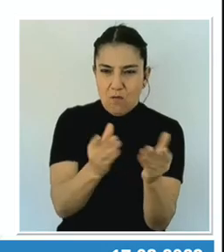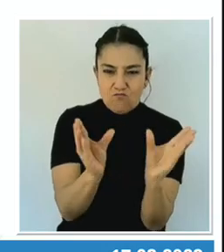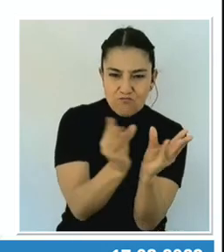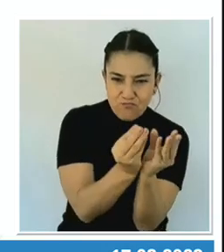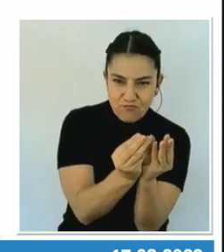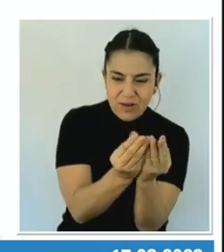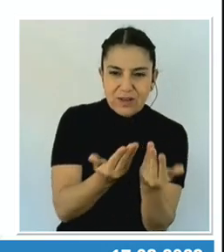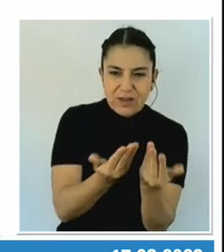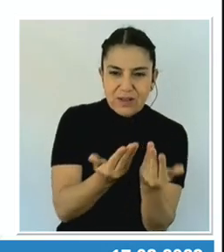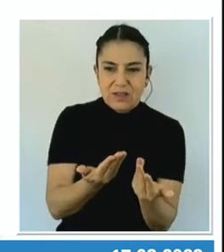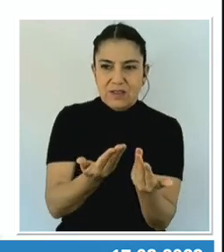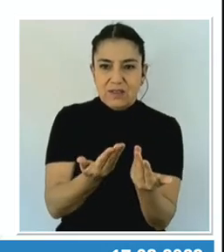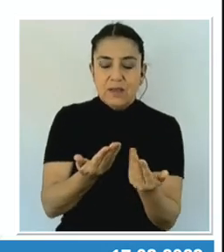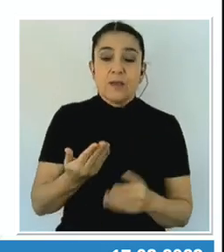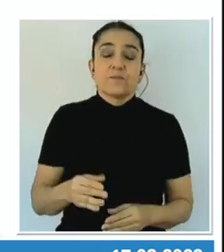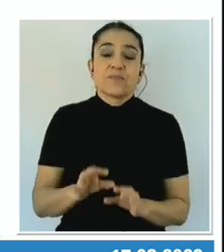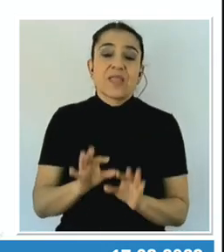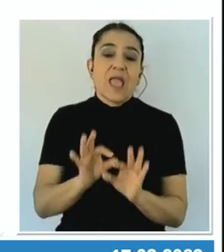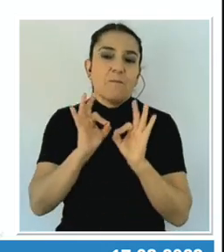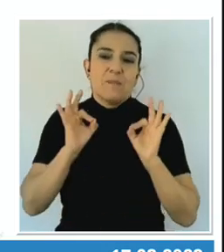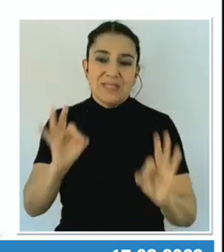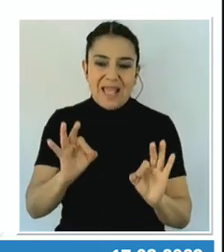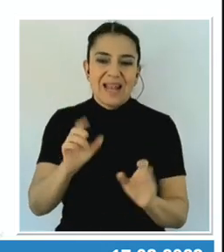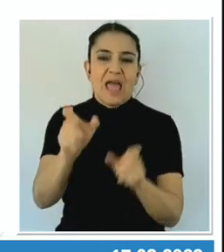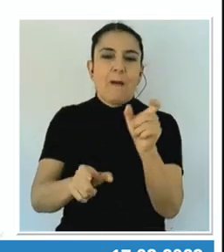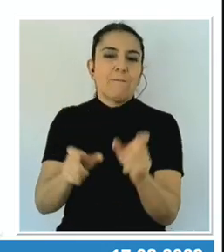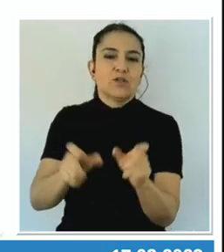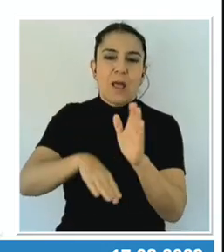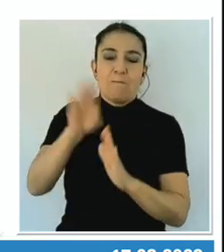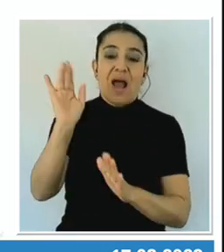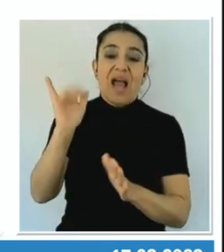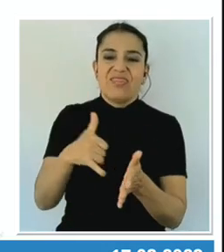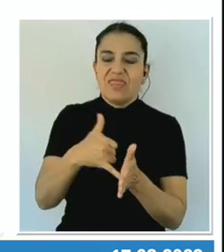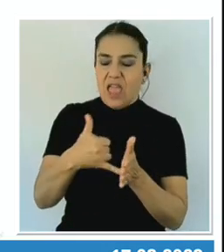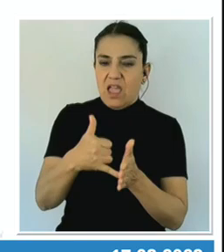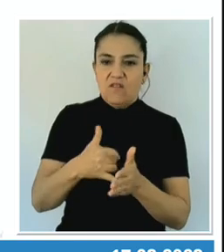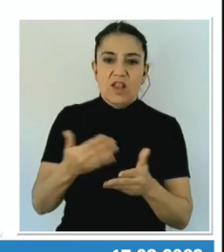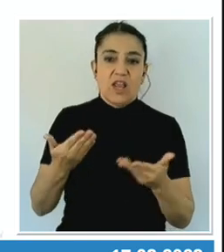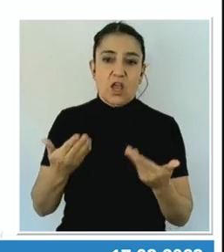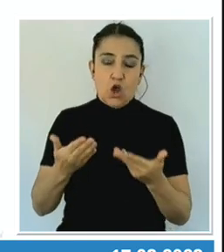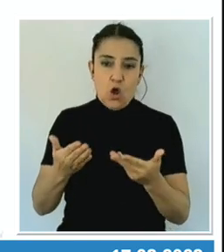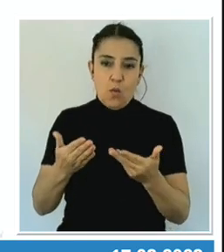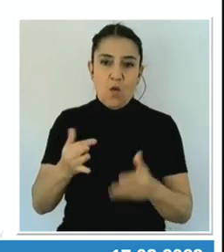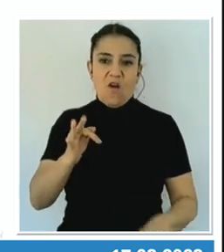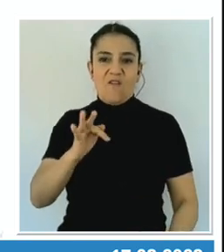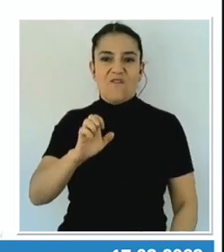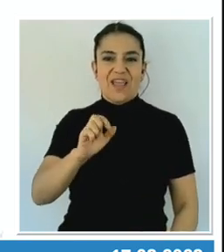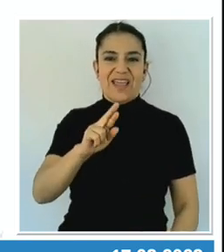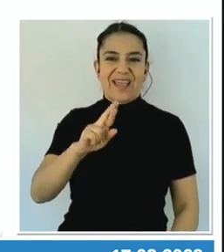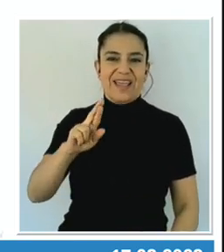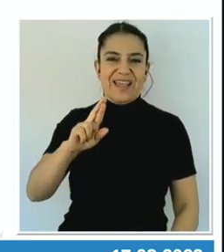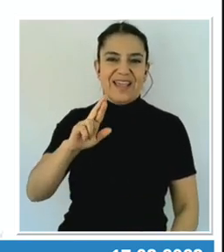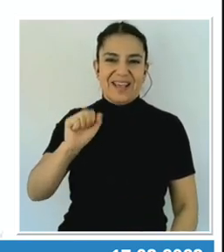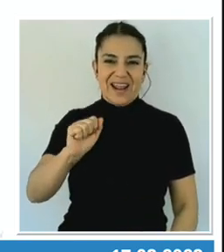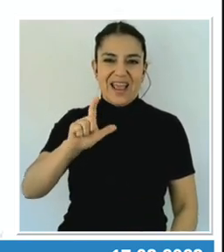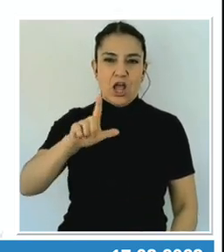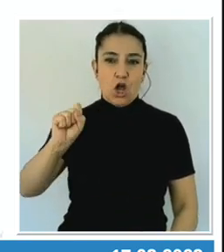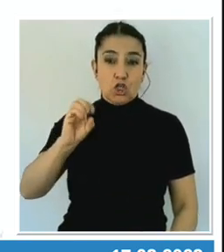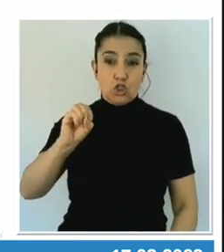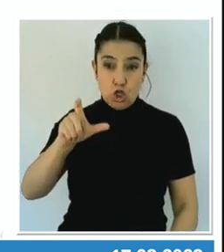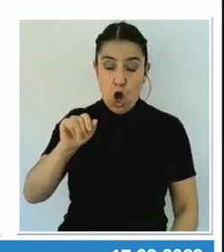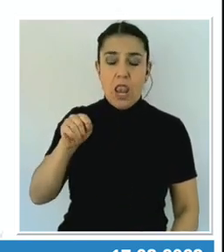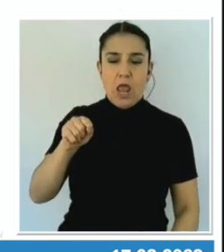en especial de los más débiles, como ha puesto de relieve Ferrajoli en una producción bien consolidada en